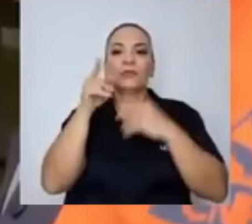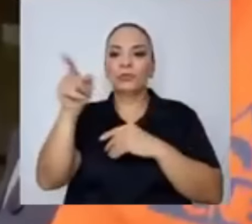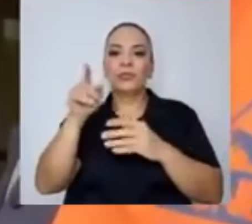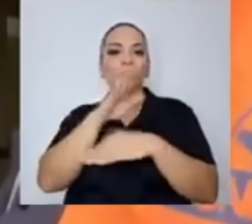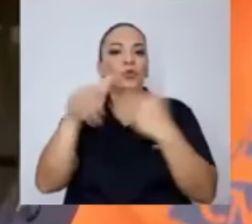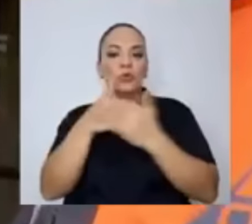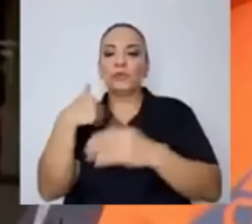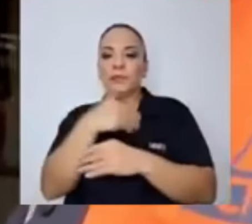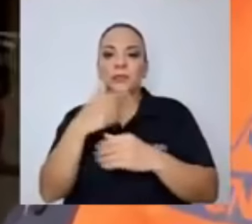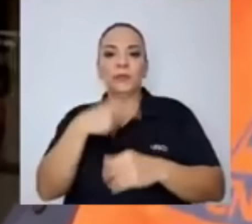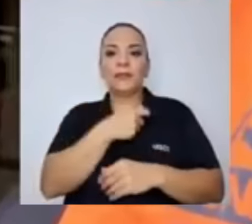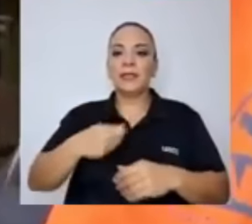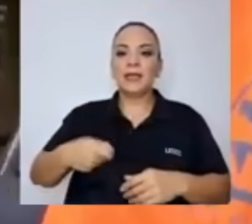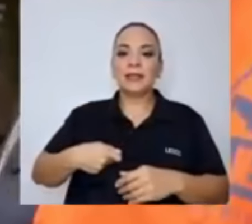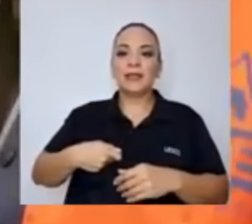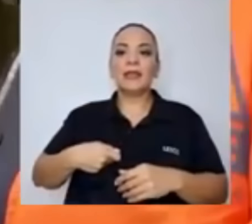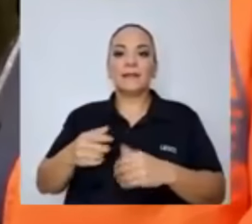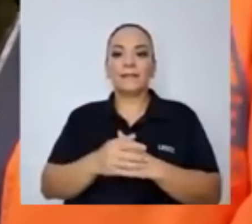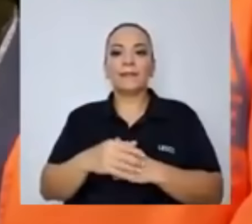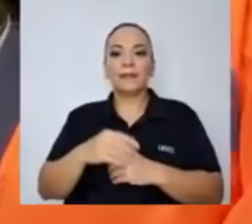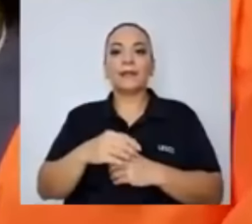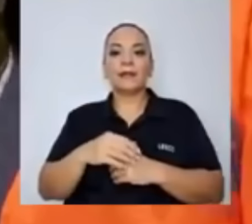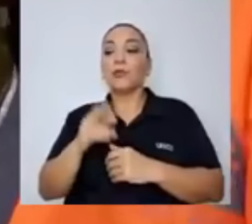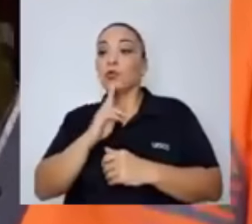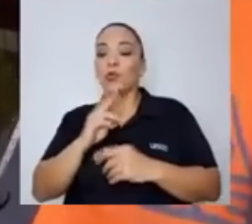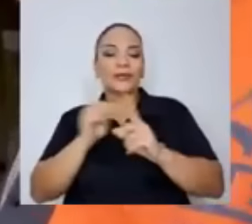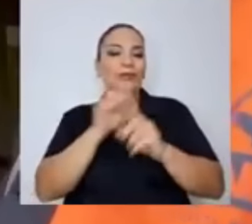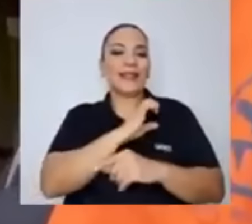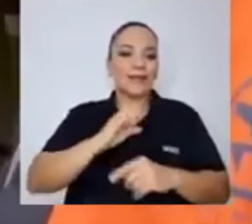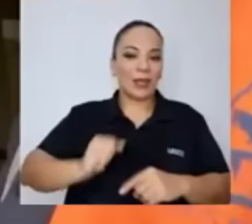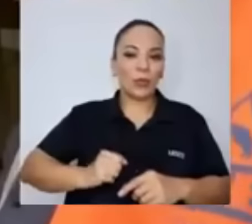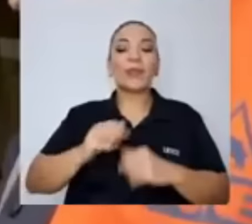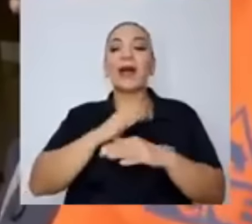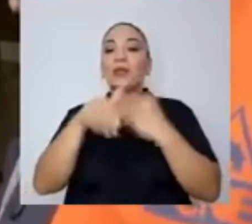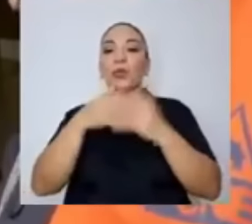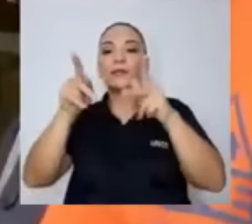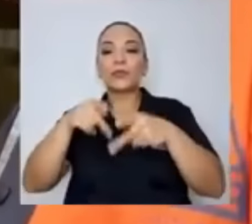de Honduras y a todos aquellos de El Salvador, a todos aquellos que nos han apoyado.